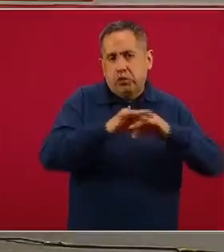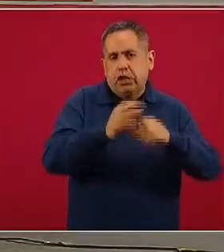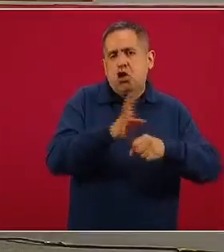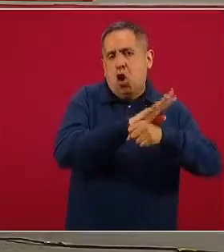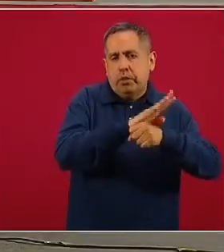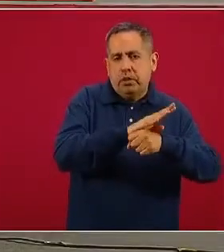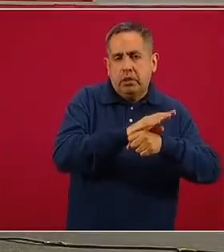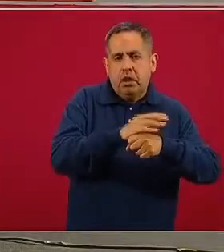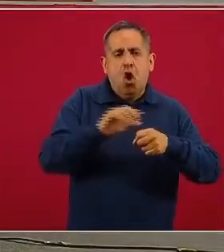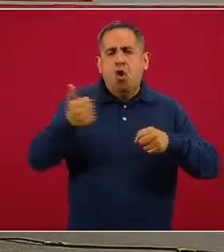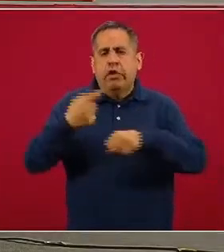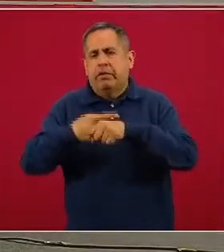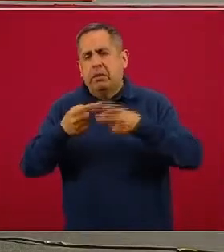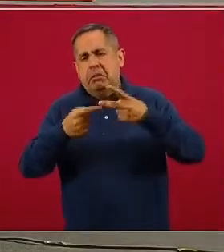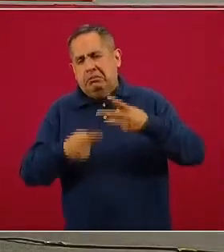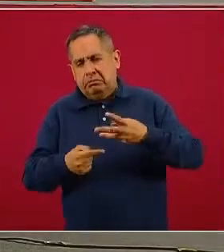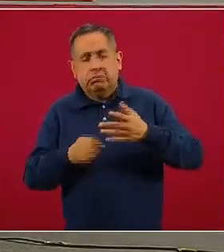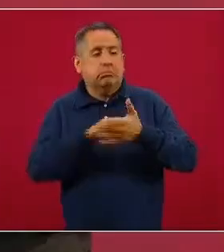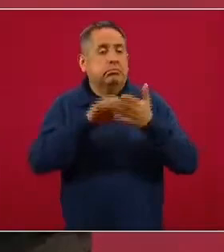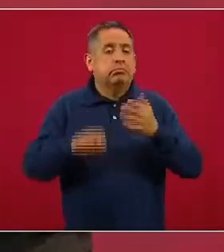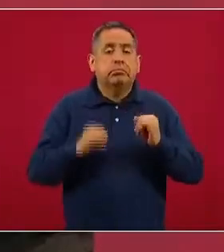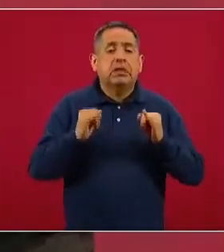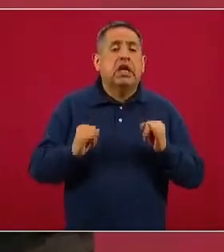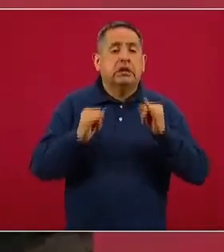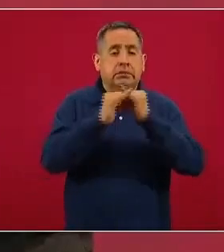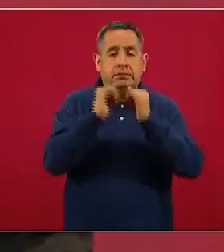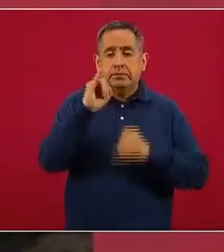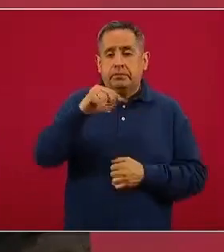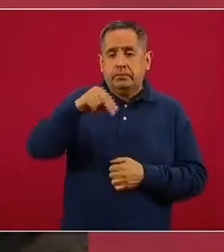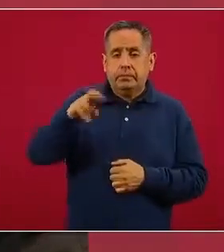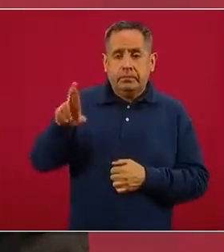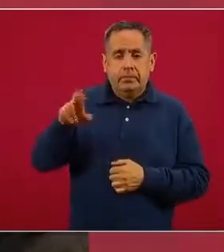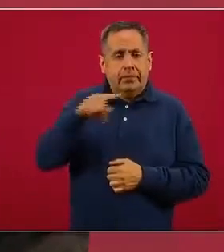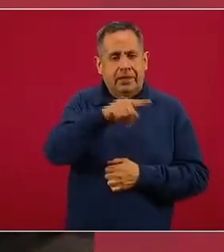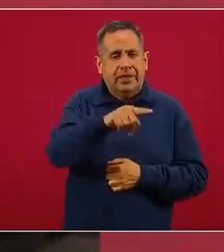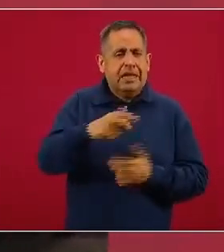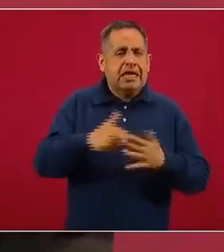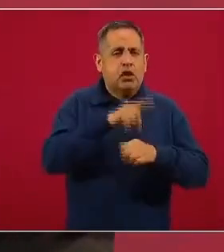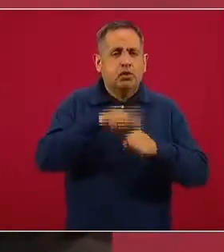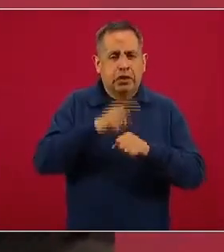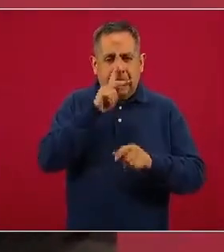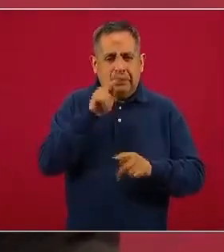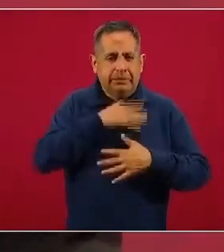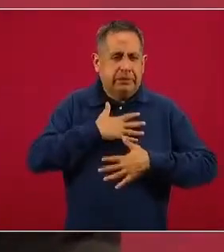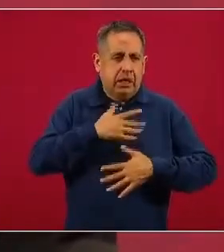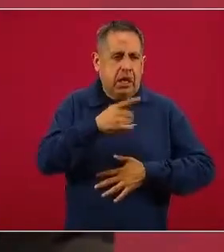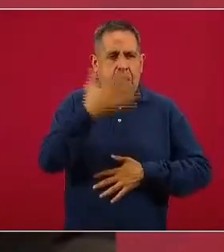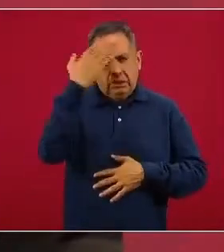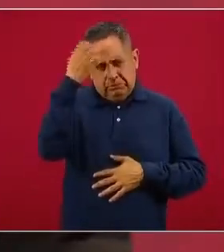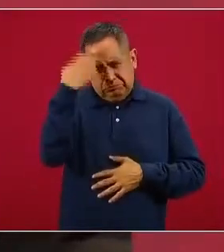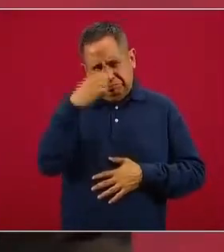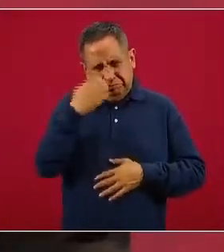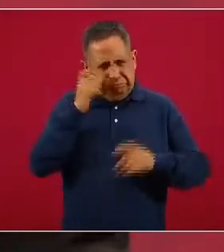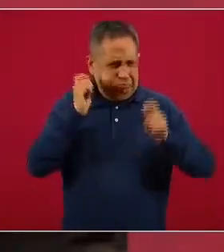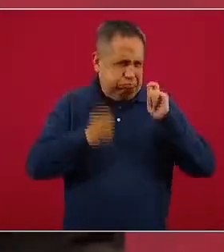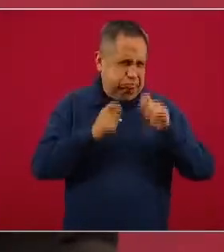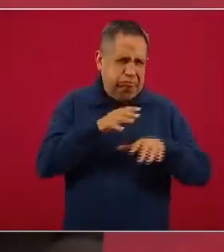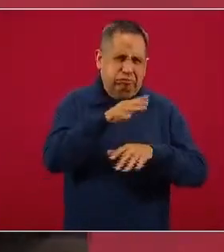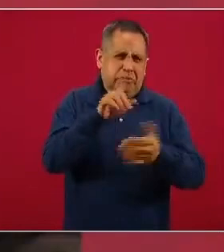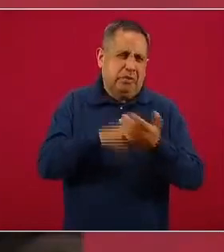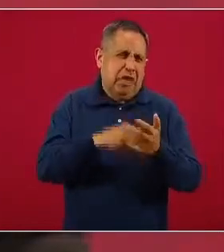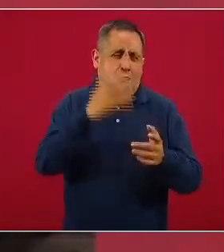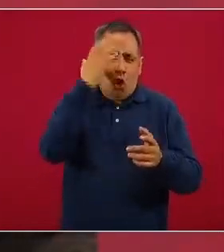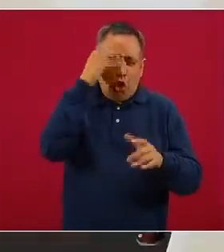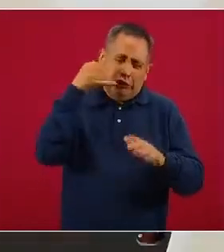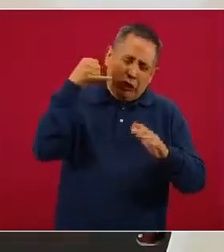como posiblemente el Instituto Nacional de Enfermedades Respiratorias, donde sí, por su expertise y experiencia y por el